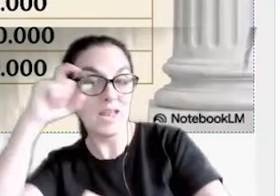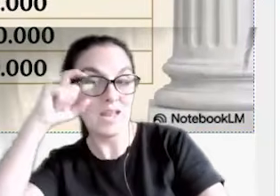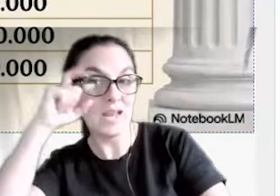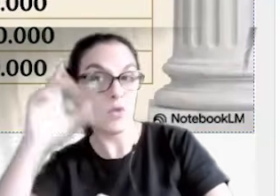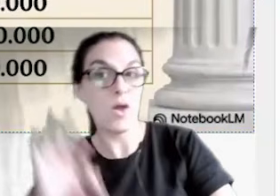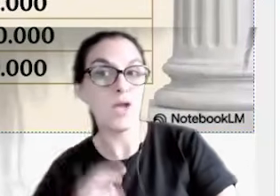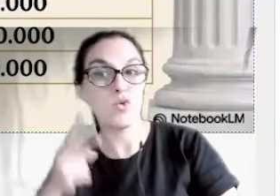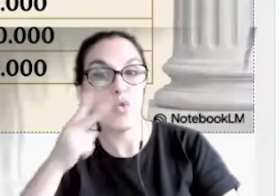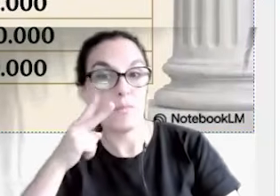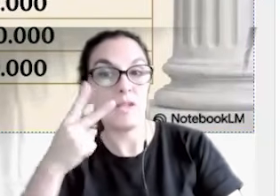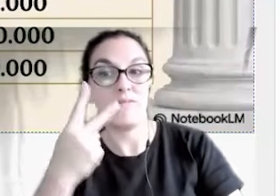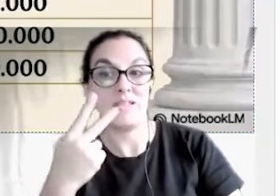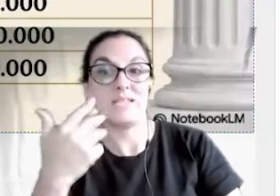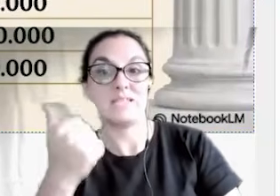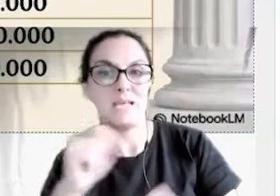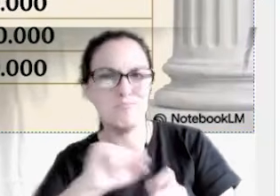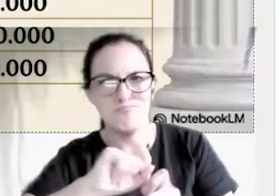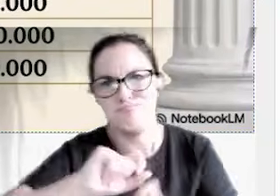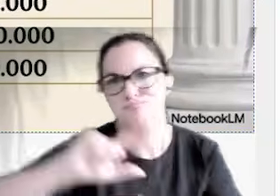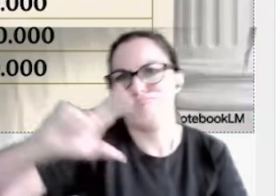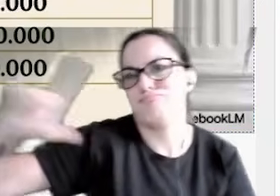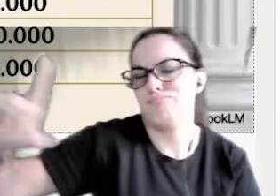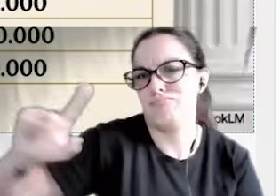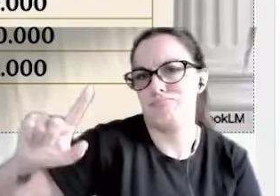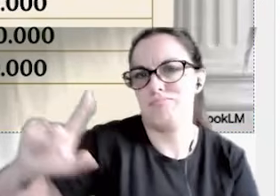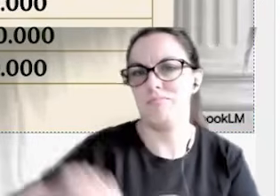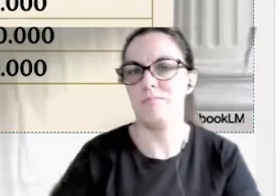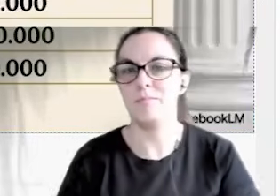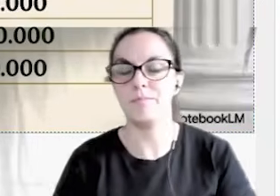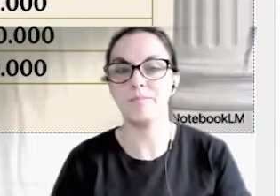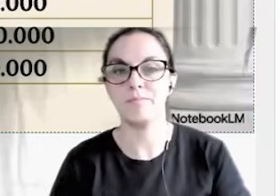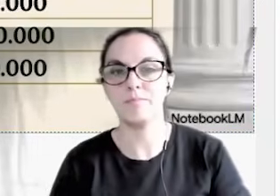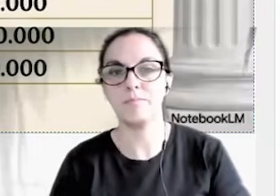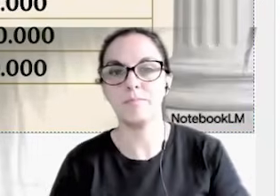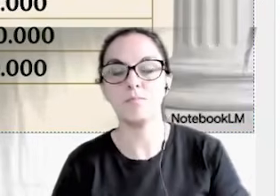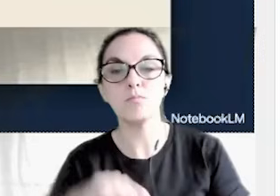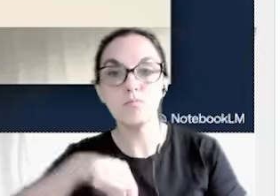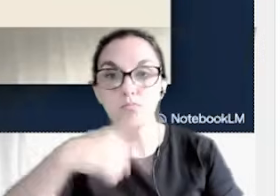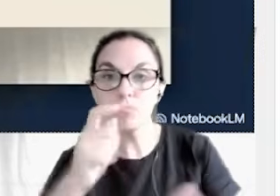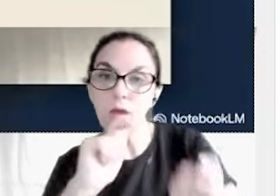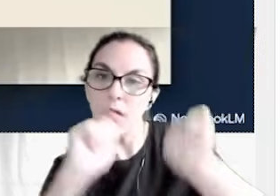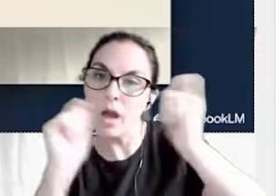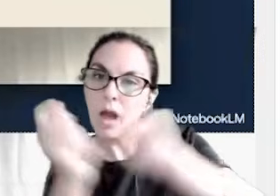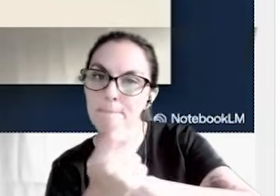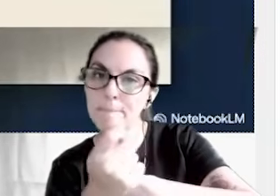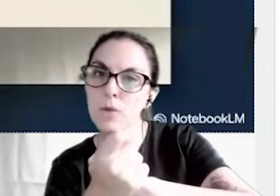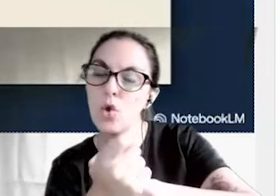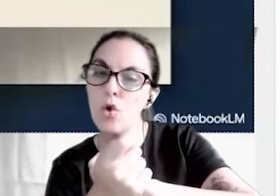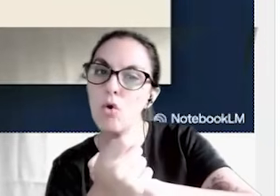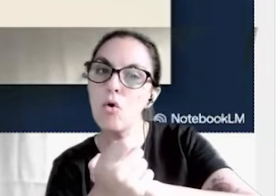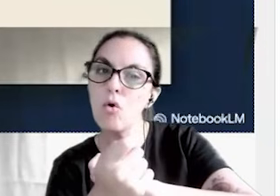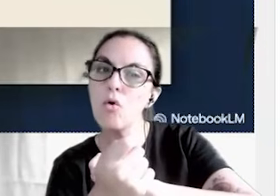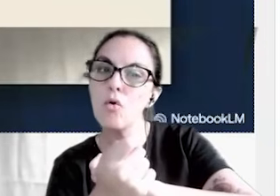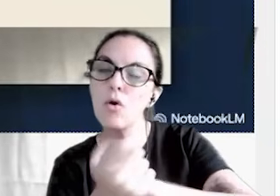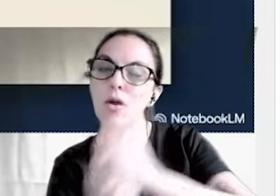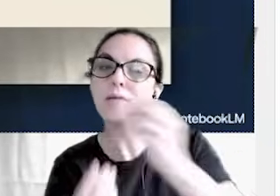2026 se han incrementado. Otra de las modificaciones que vamos a poder ver, y es